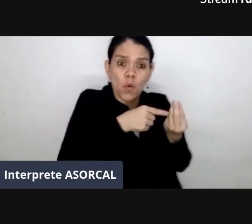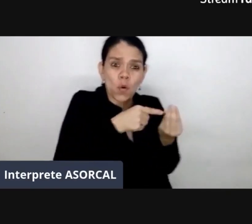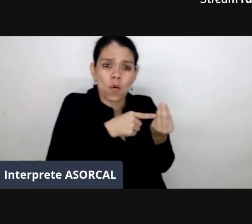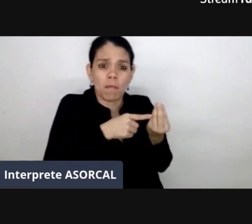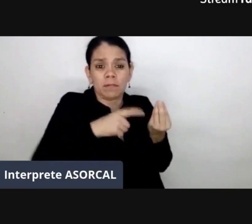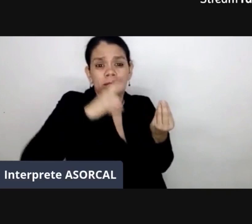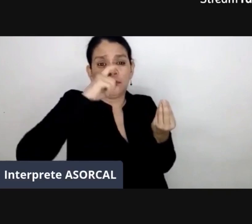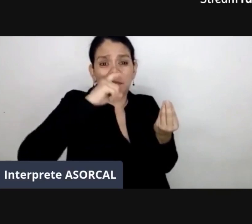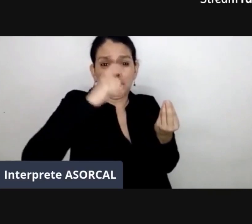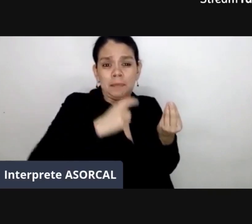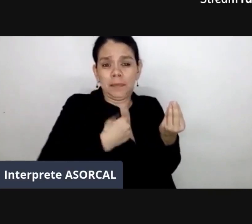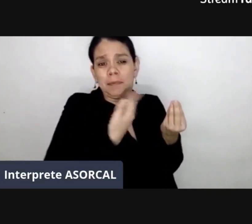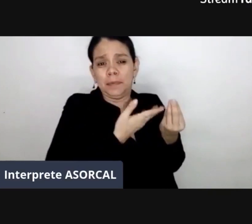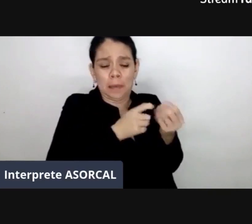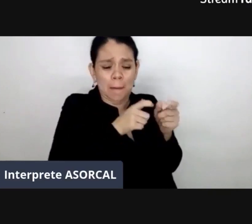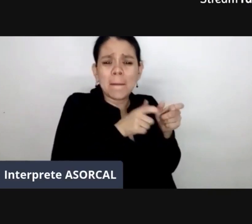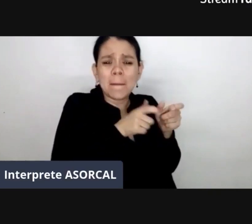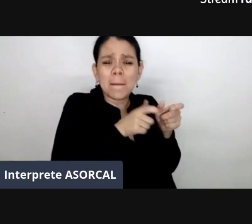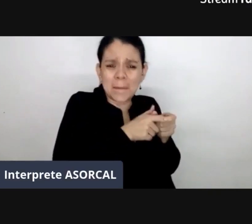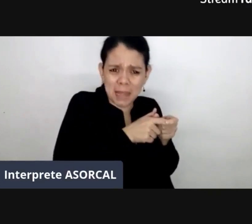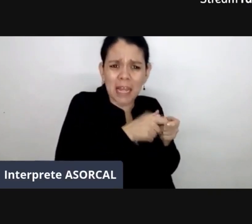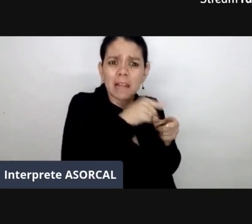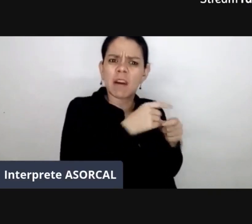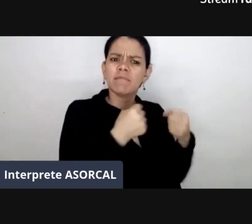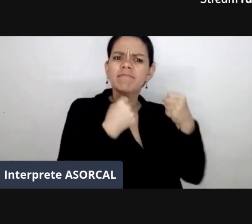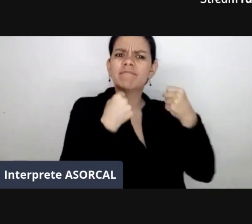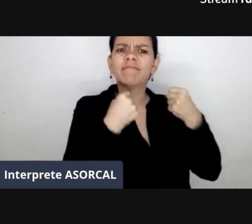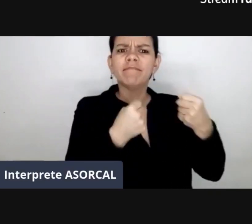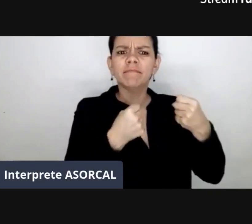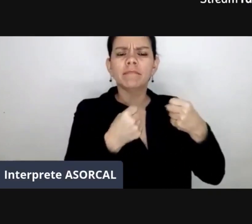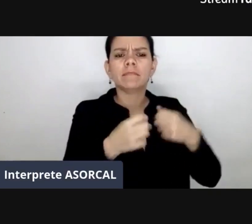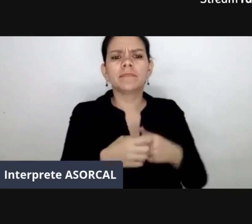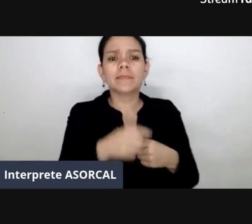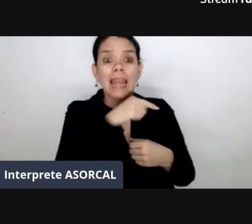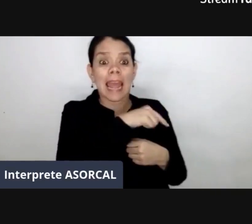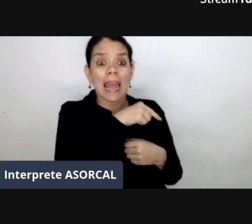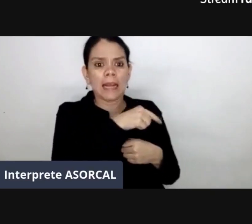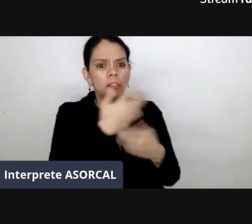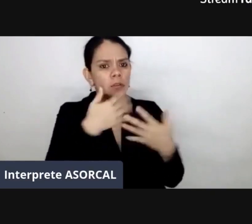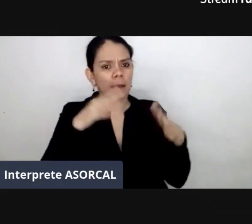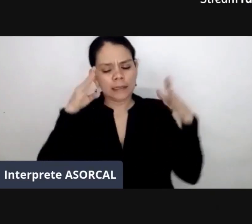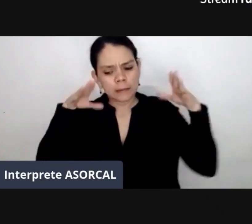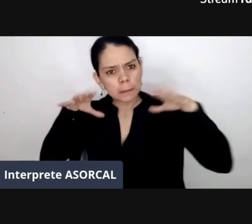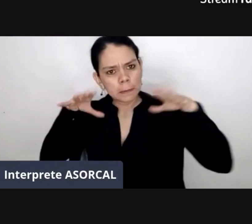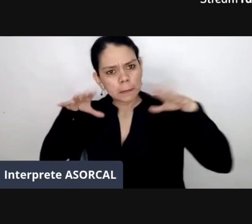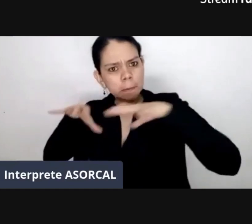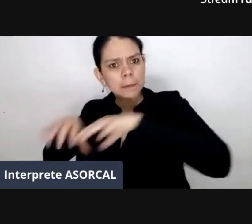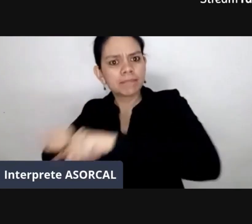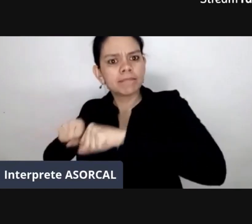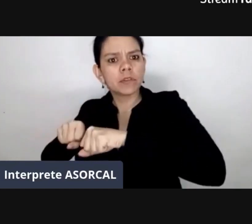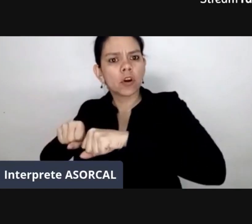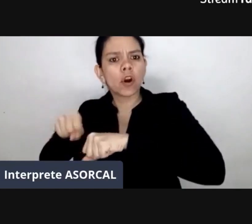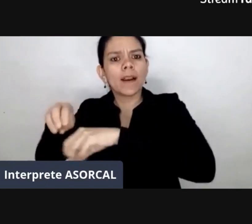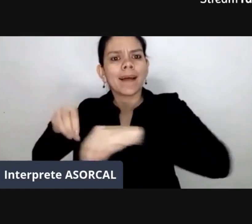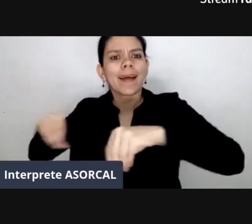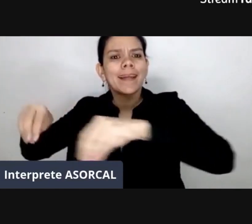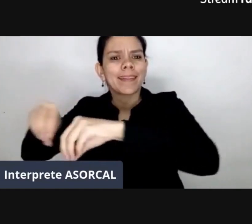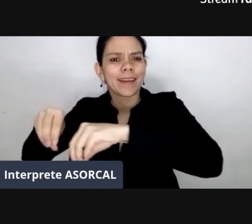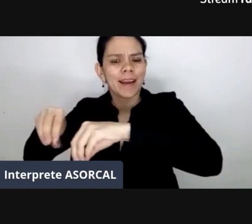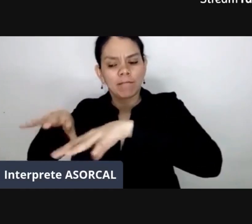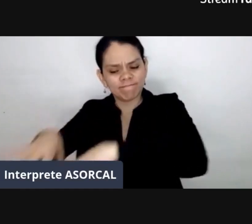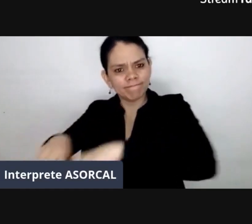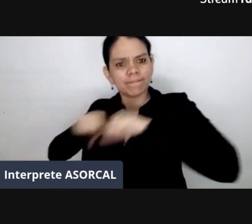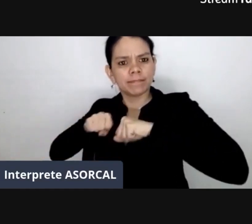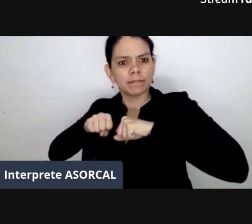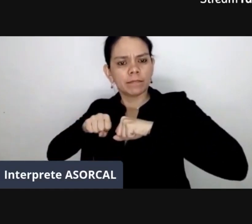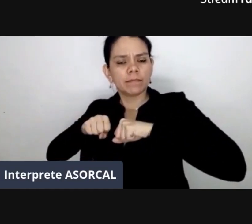dinámica, voraz, se concentró la mayor parte de las tierras productivas del país. Al